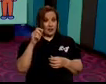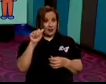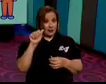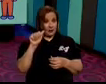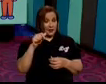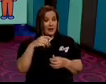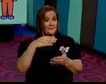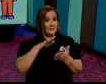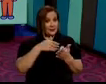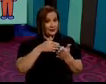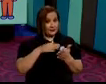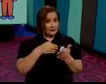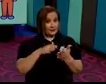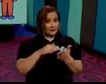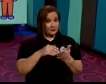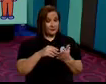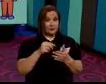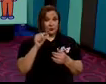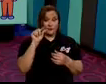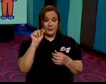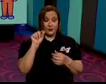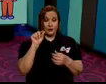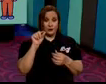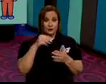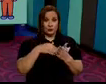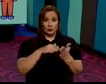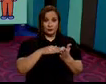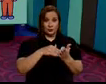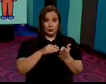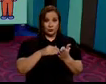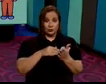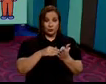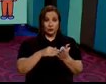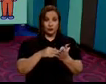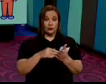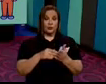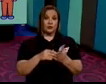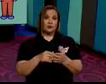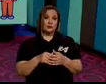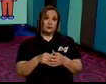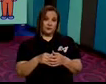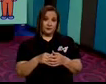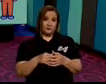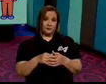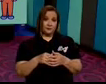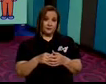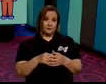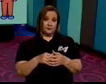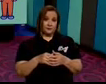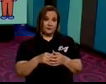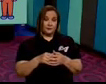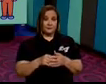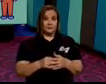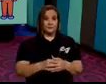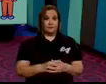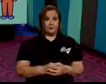Vamos a tomar un poquito de pinturita. Para pintarla nuevamente. ¿Ok?